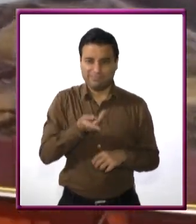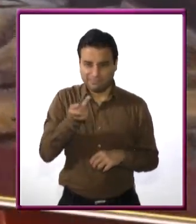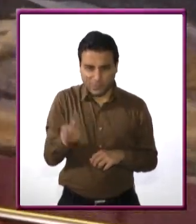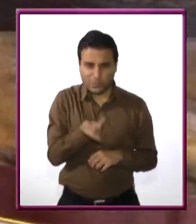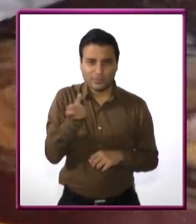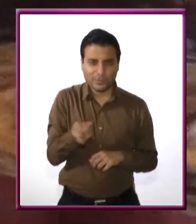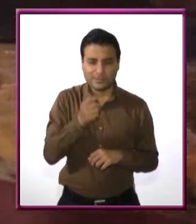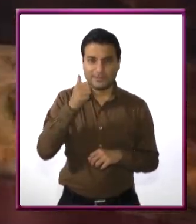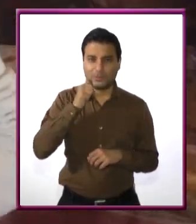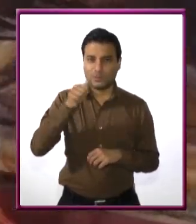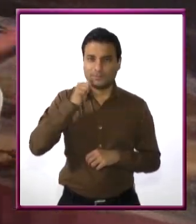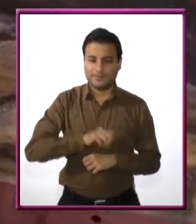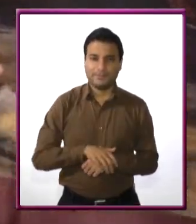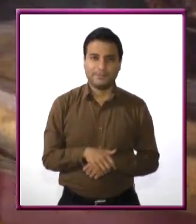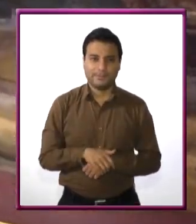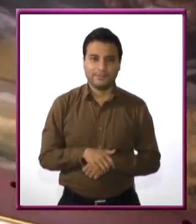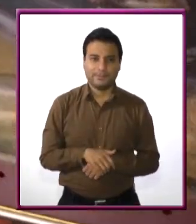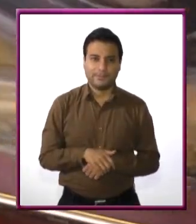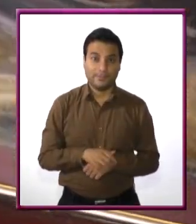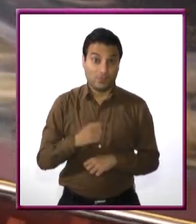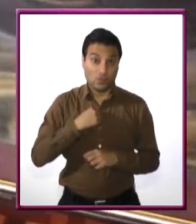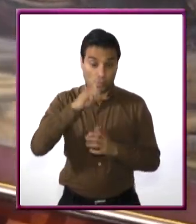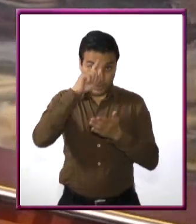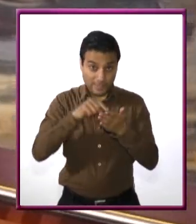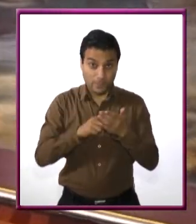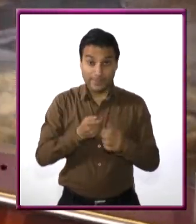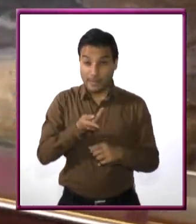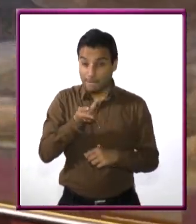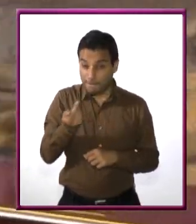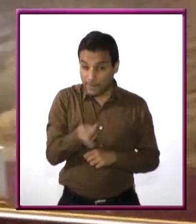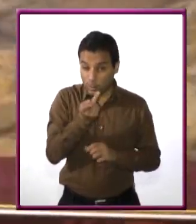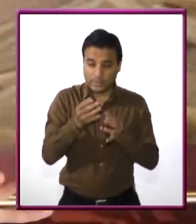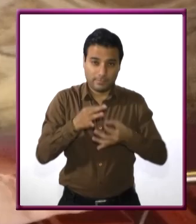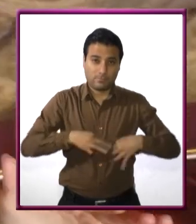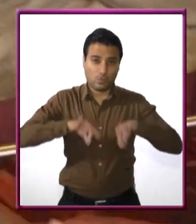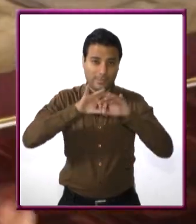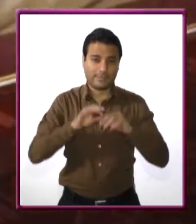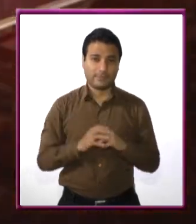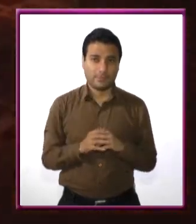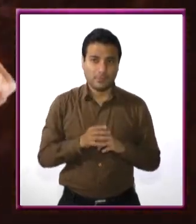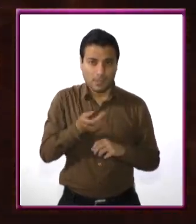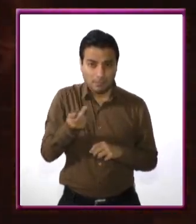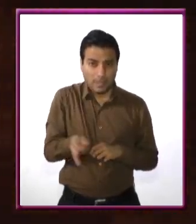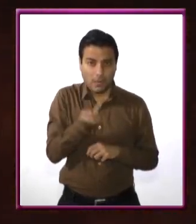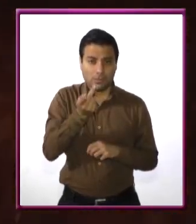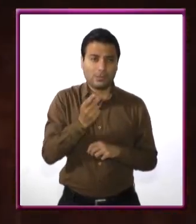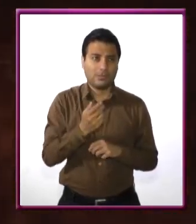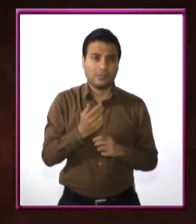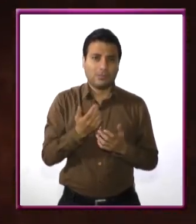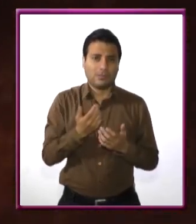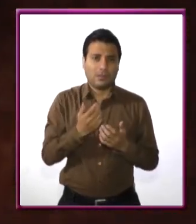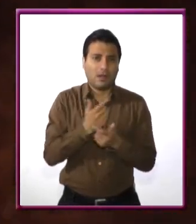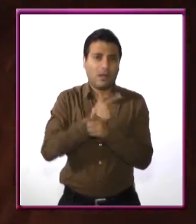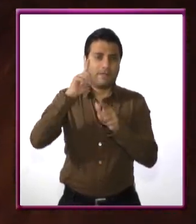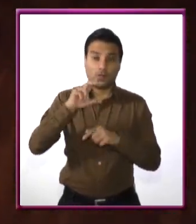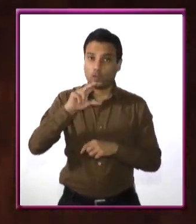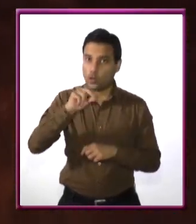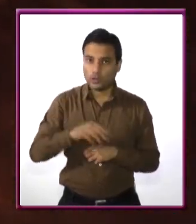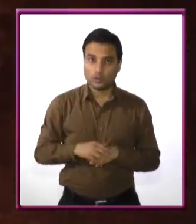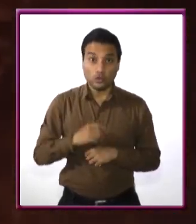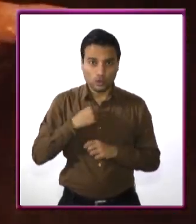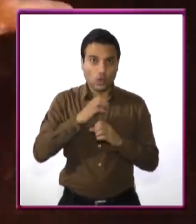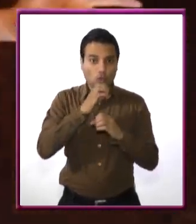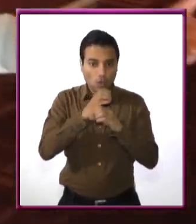los preguntones. No, ya en serio. Creo que hacerse preguntas es importantísimo, pero no cualquier pregunta, sino esas que nos